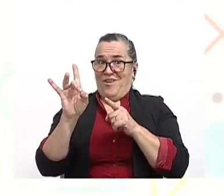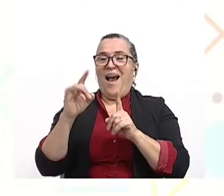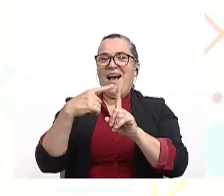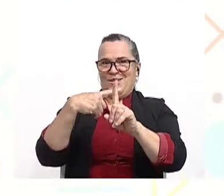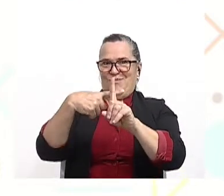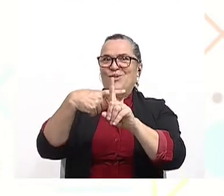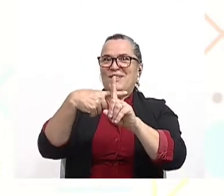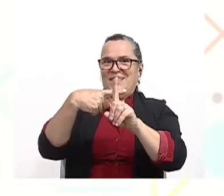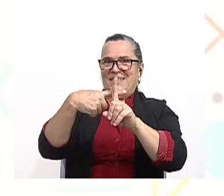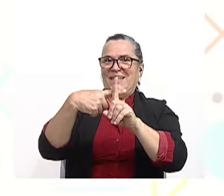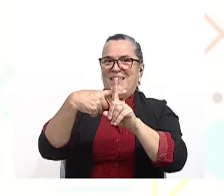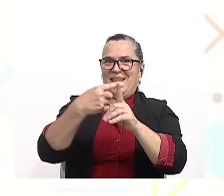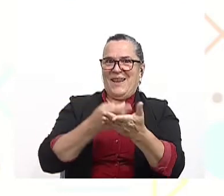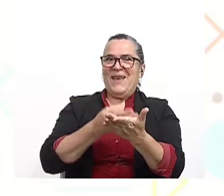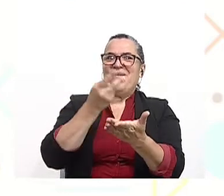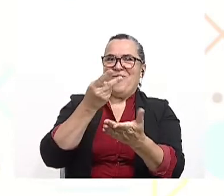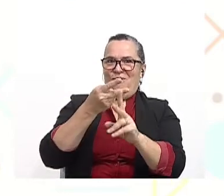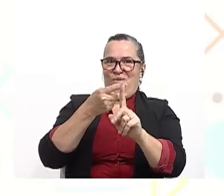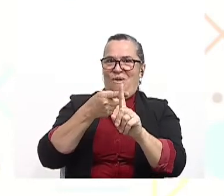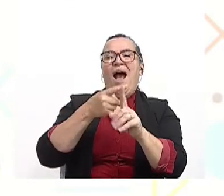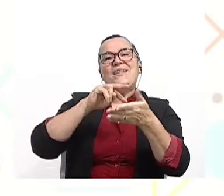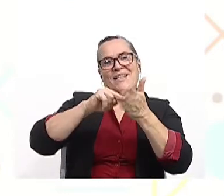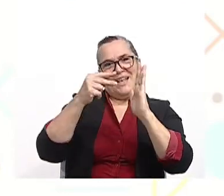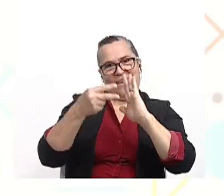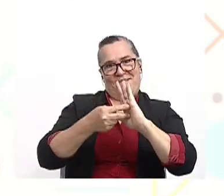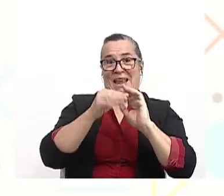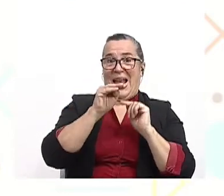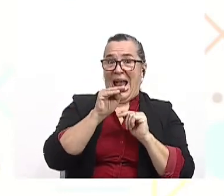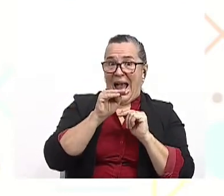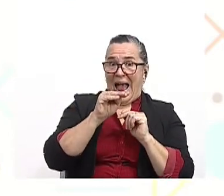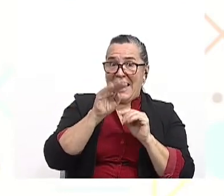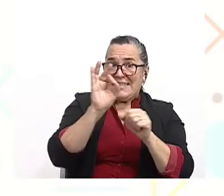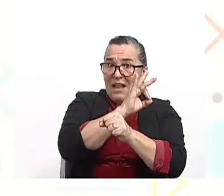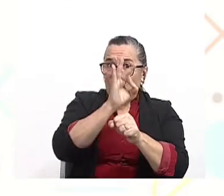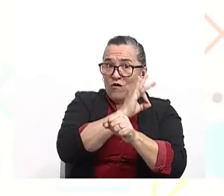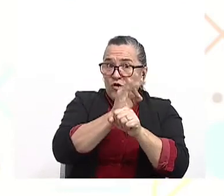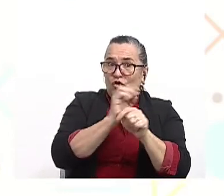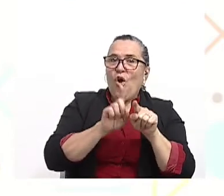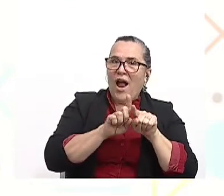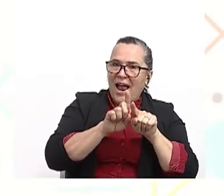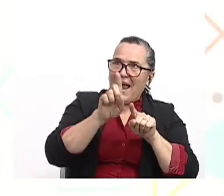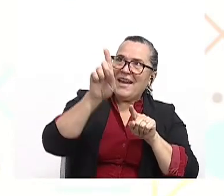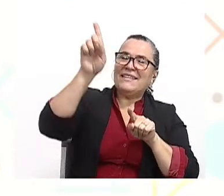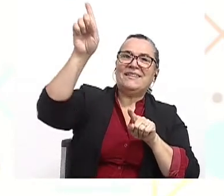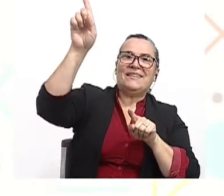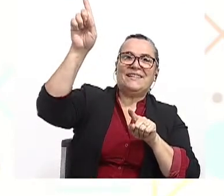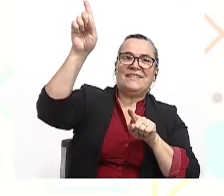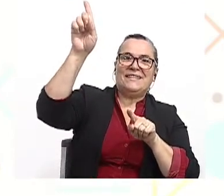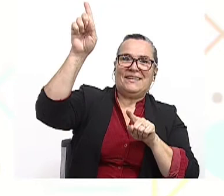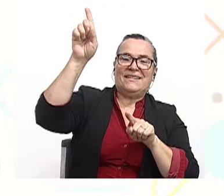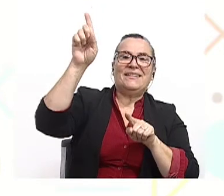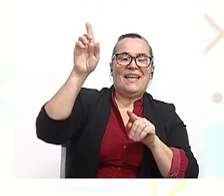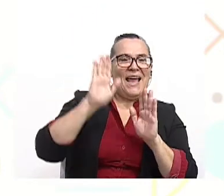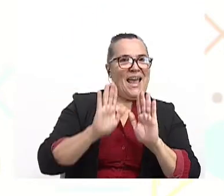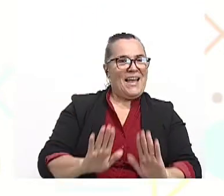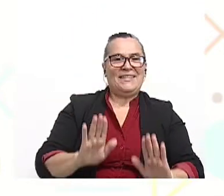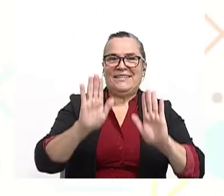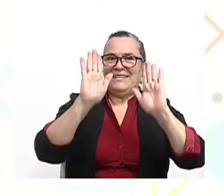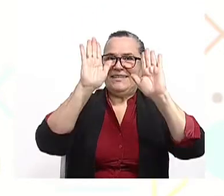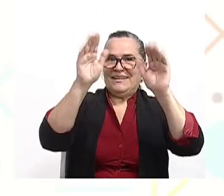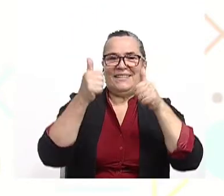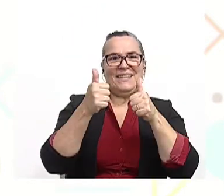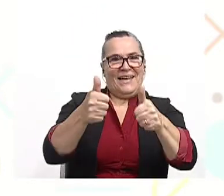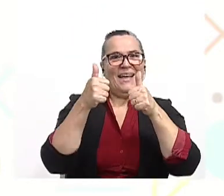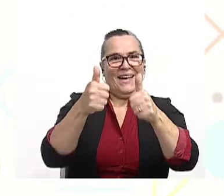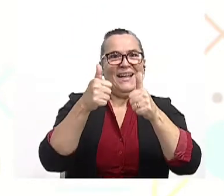2,38 y m es un valor positivo. Por lo tanto, esta función es creciente. Excelente, muy